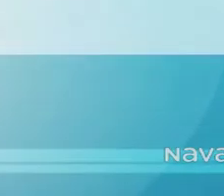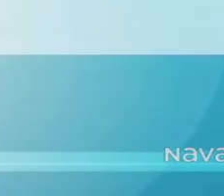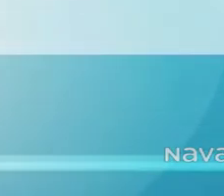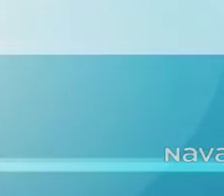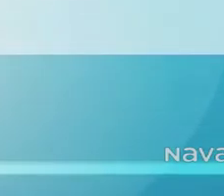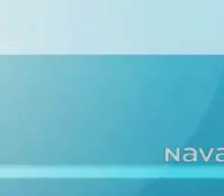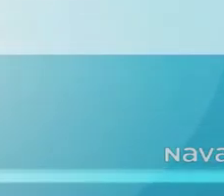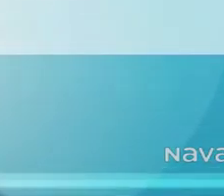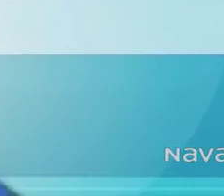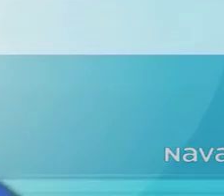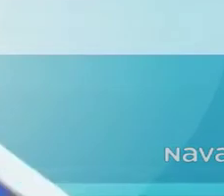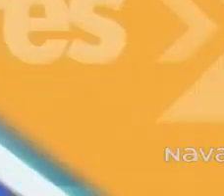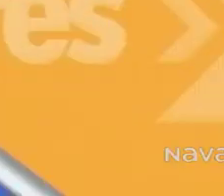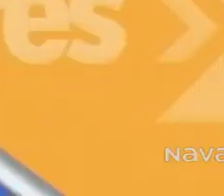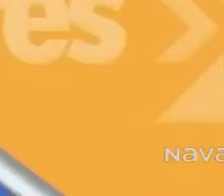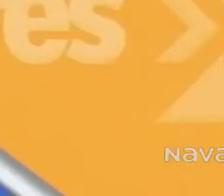30.